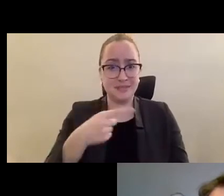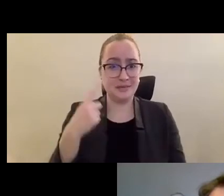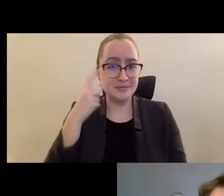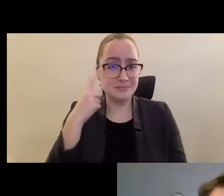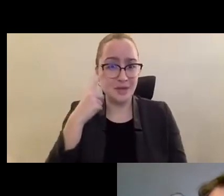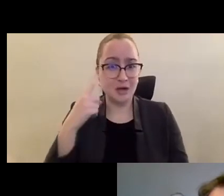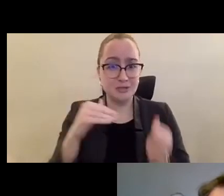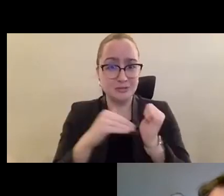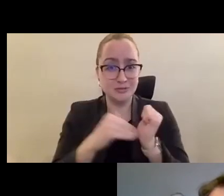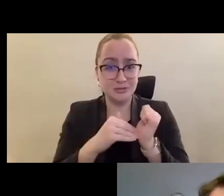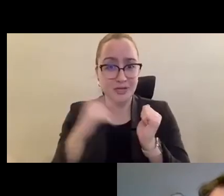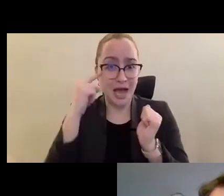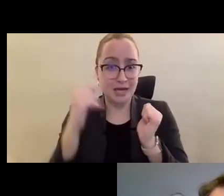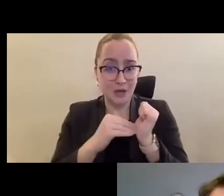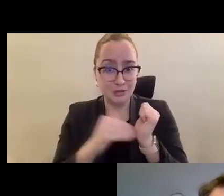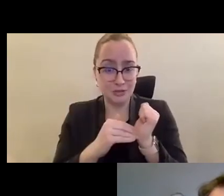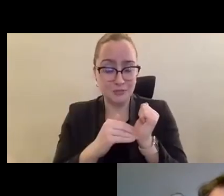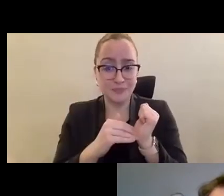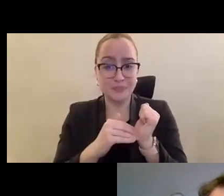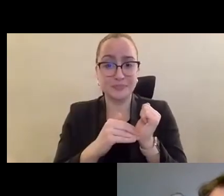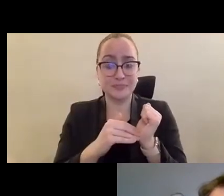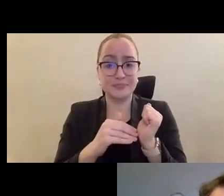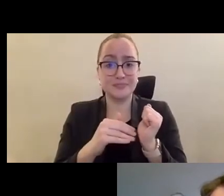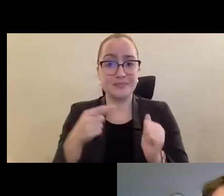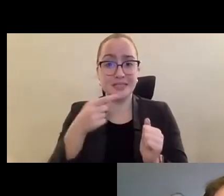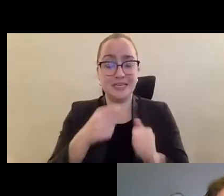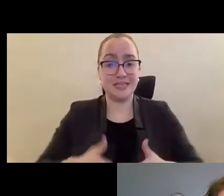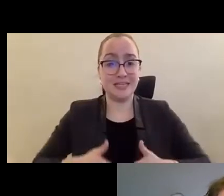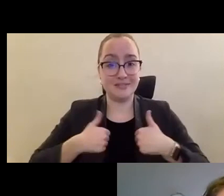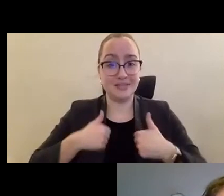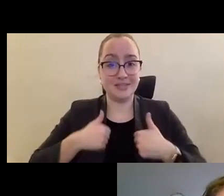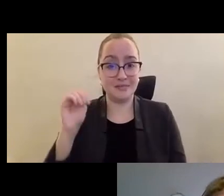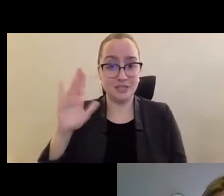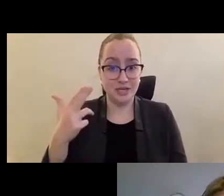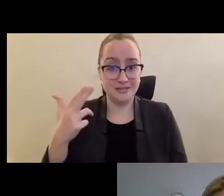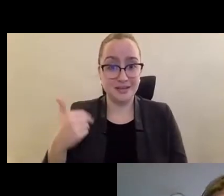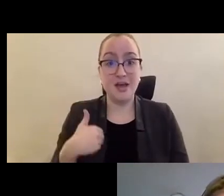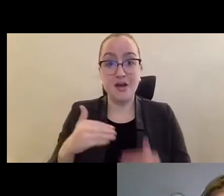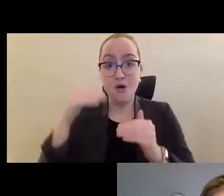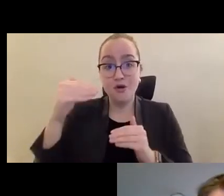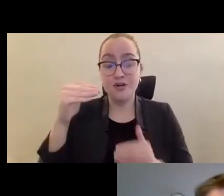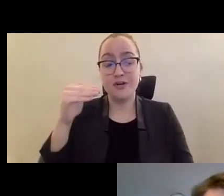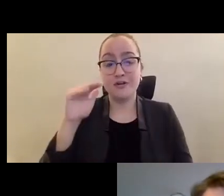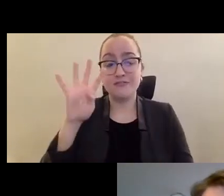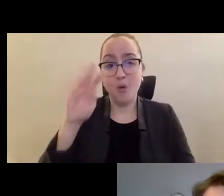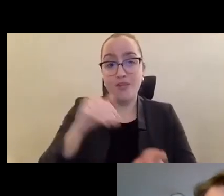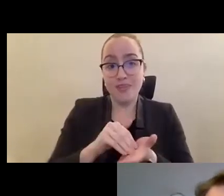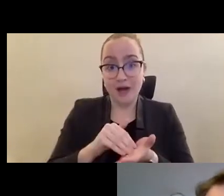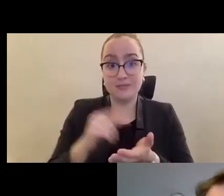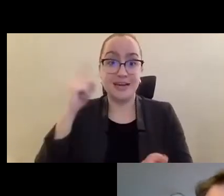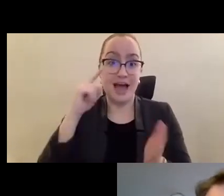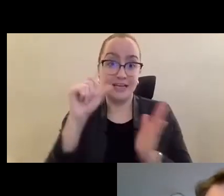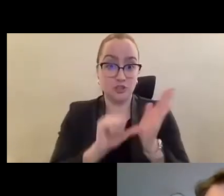antes raramente vivía en Michigan y era oftalmólogo y él trabajaba en cirugías